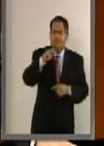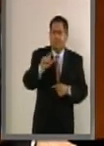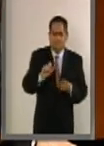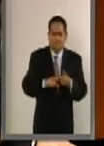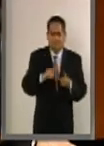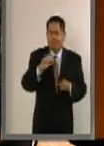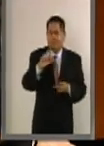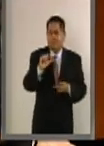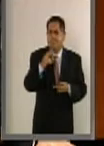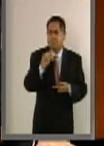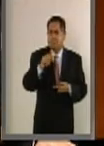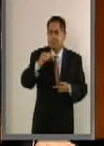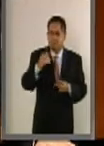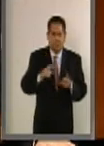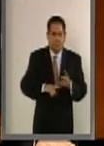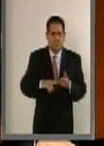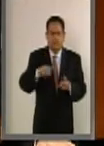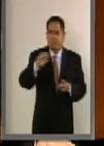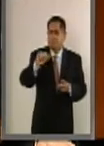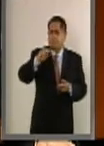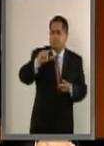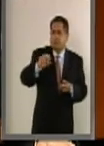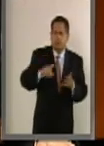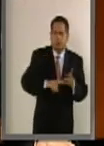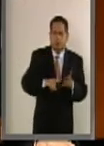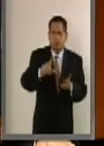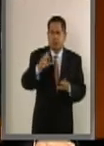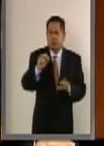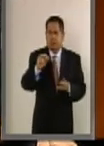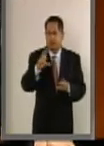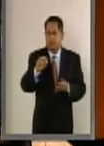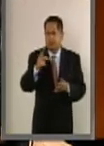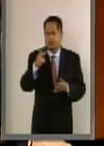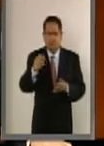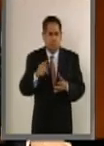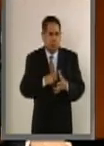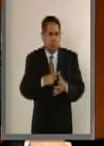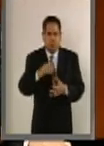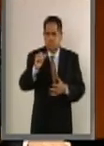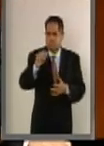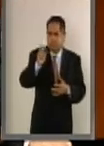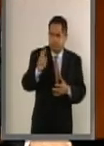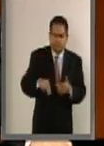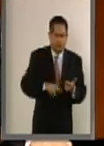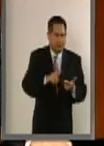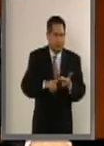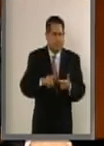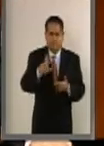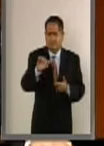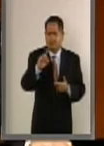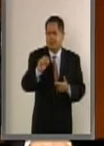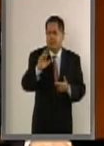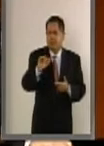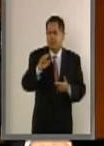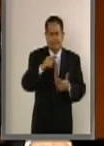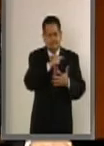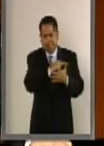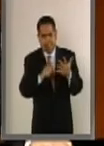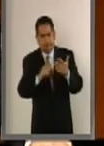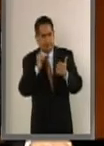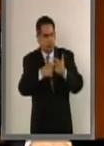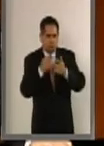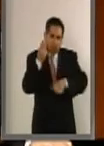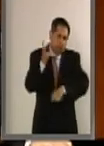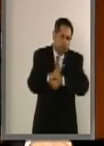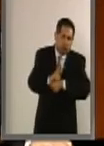Elizondo Meyer, a Ana Laura Magaloni, Leonardo Curcio, Héctor Aguilar Camín, Ricardo Rafael, para que ellos